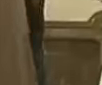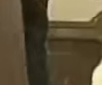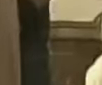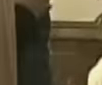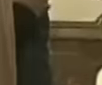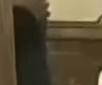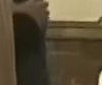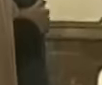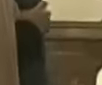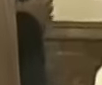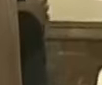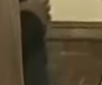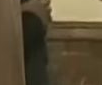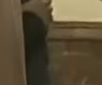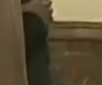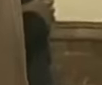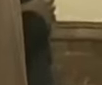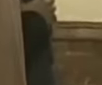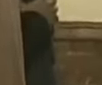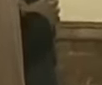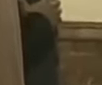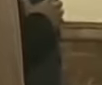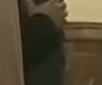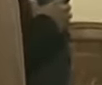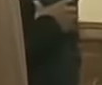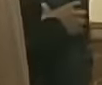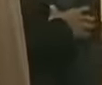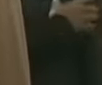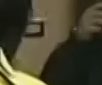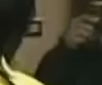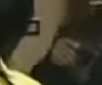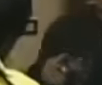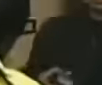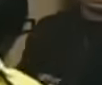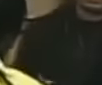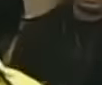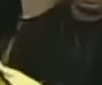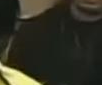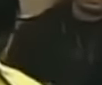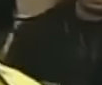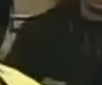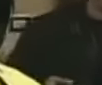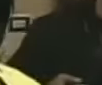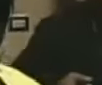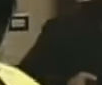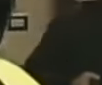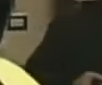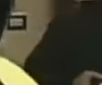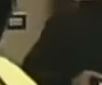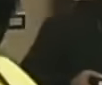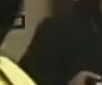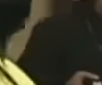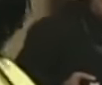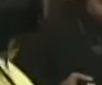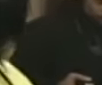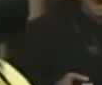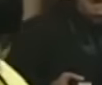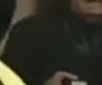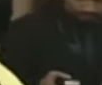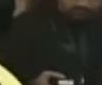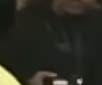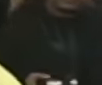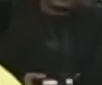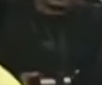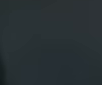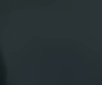la soberanía. También agradeció a cada uno de ellos por compartirles los diferentes proyectos ejecutados en sus